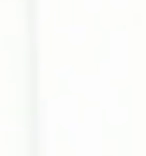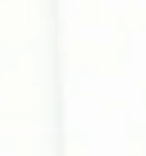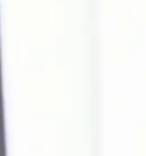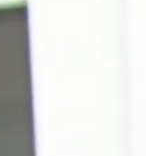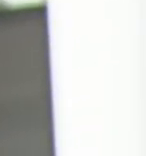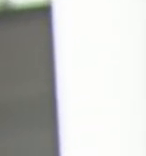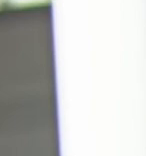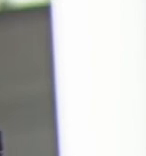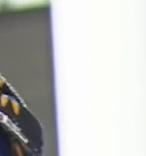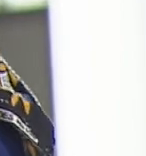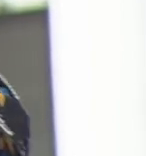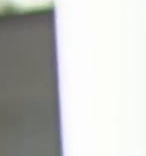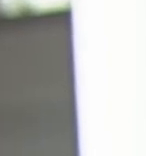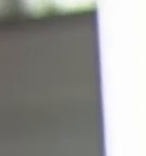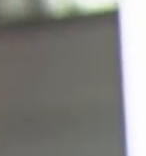guitarras?